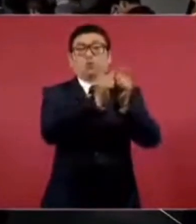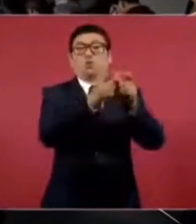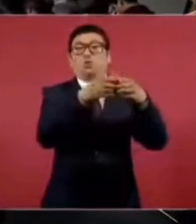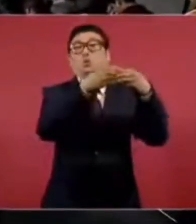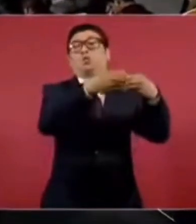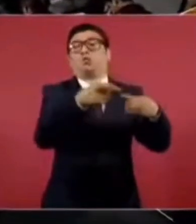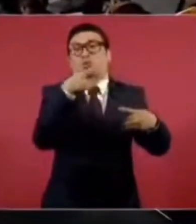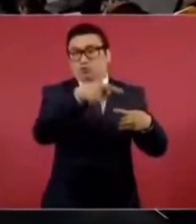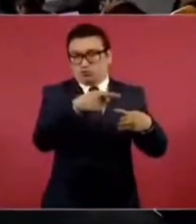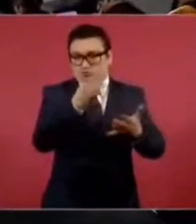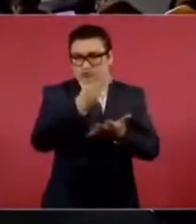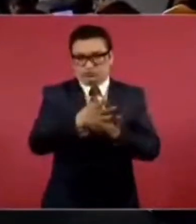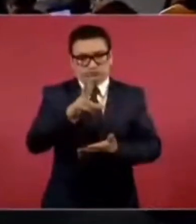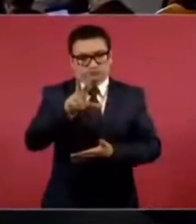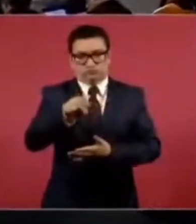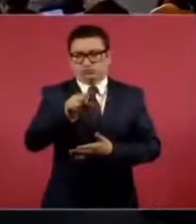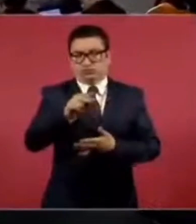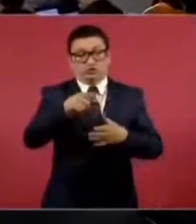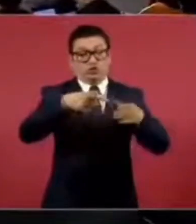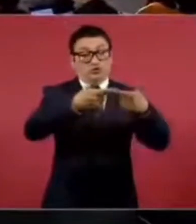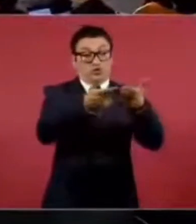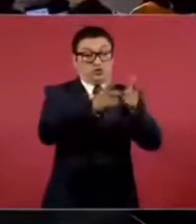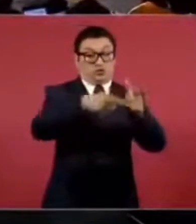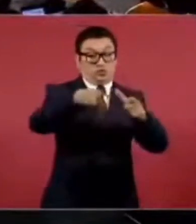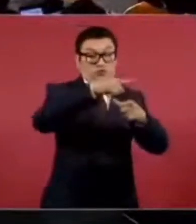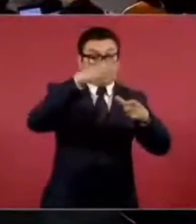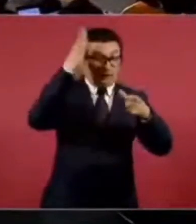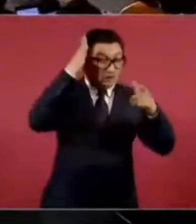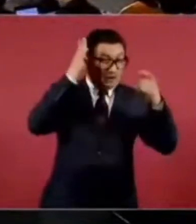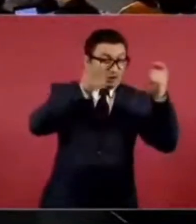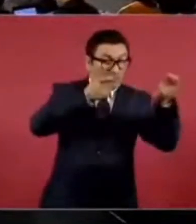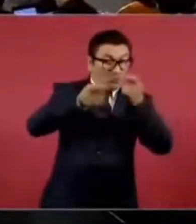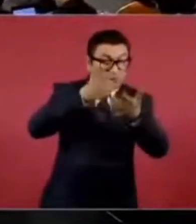más el que dirija